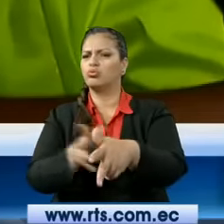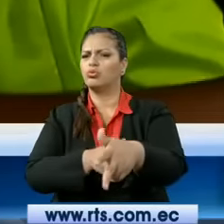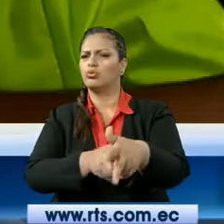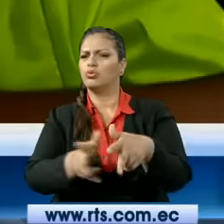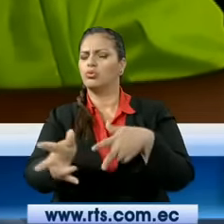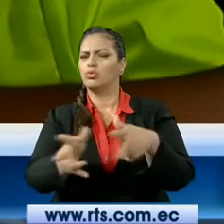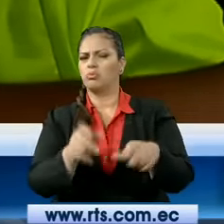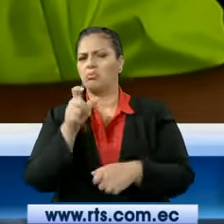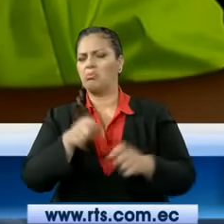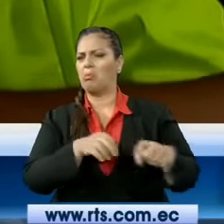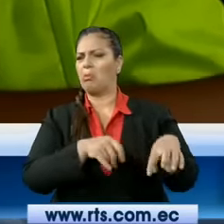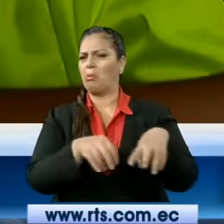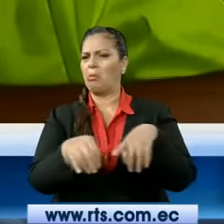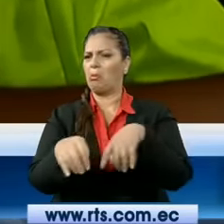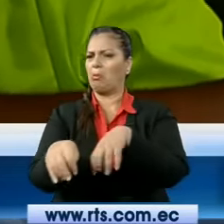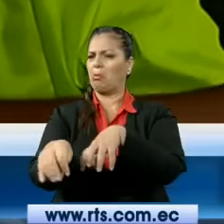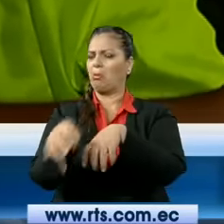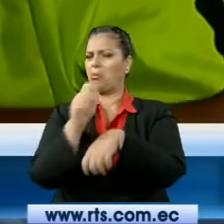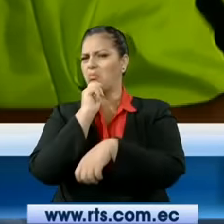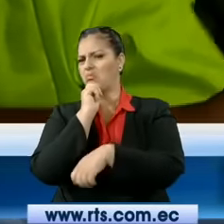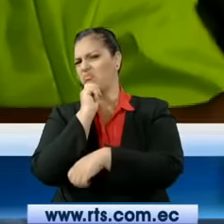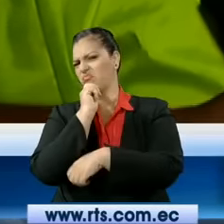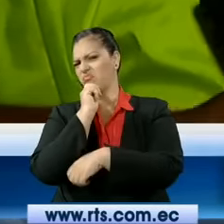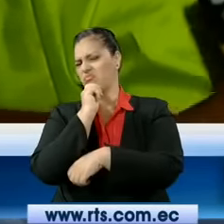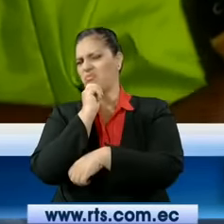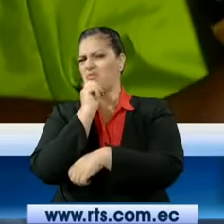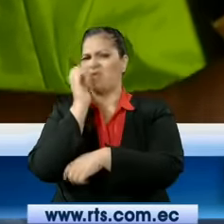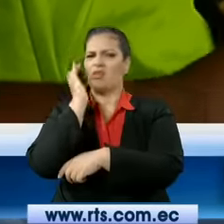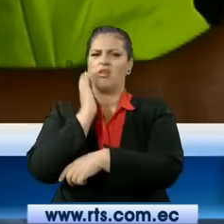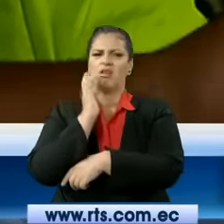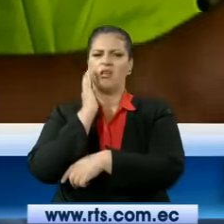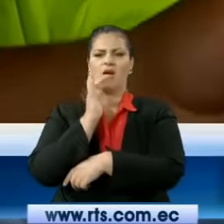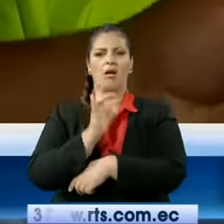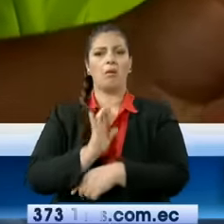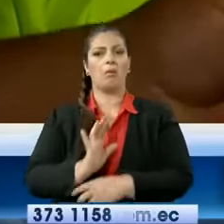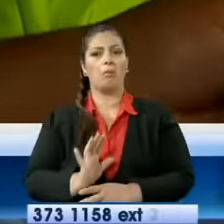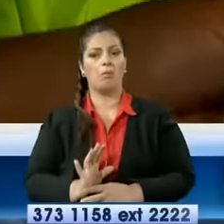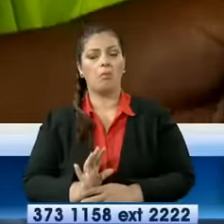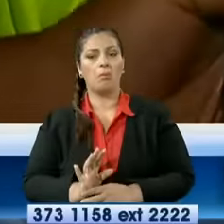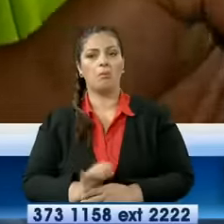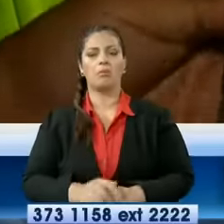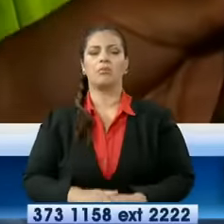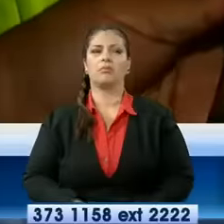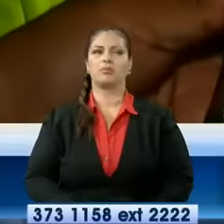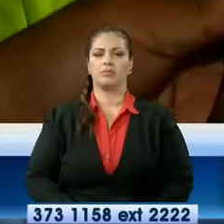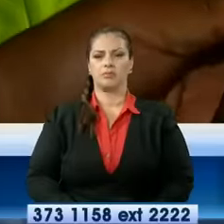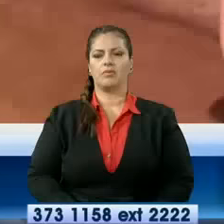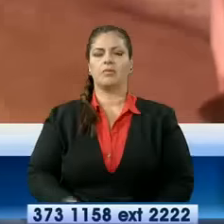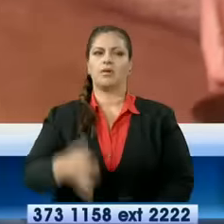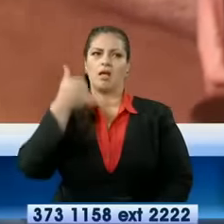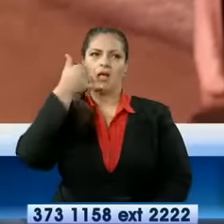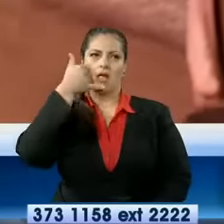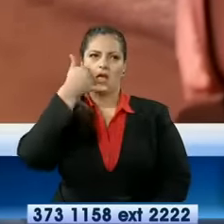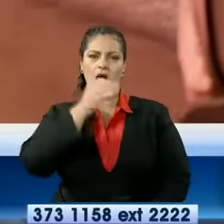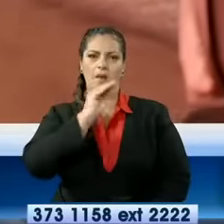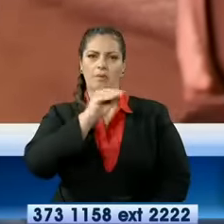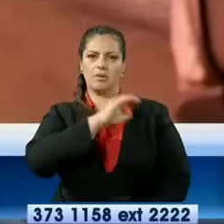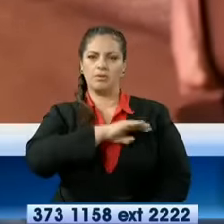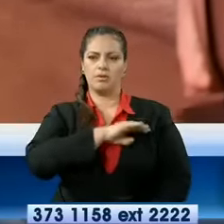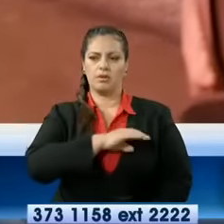cual realizamos las gestiones pertinentes para ingresar con la orden de allanamiento.